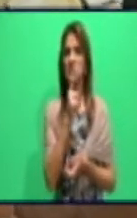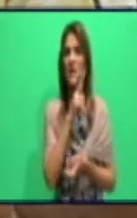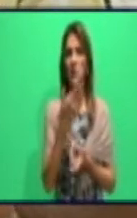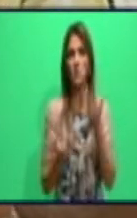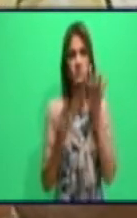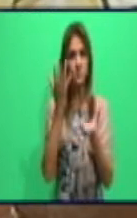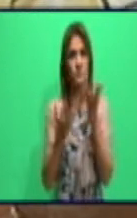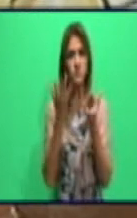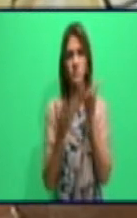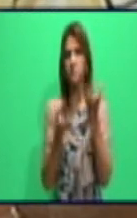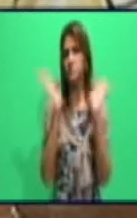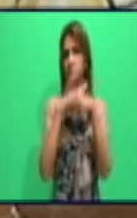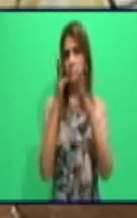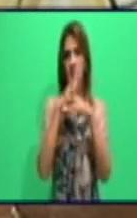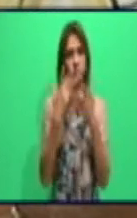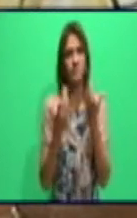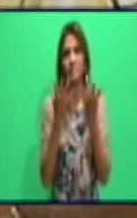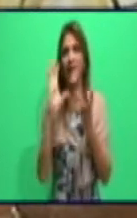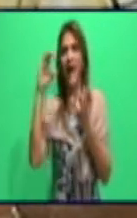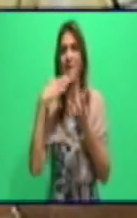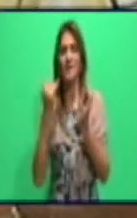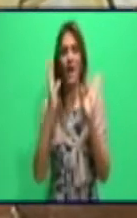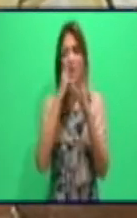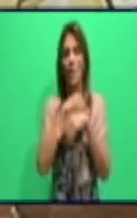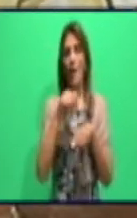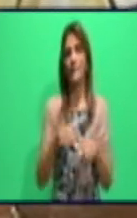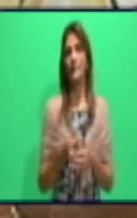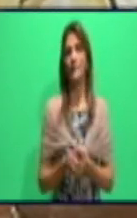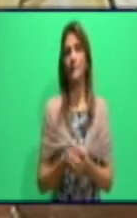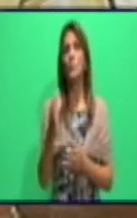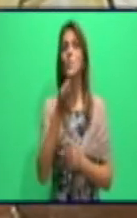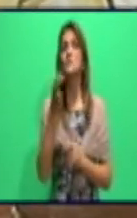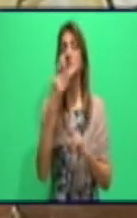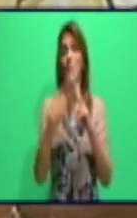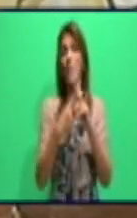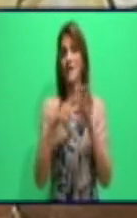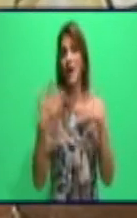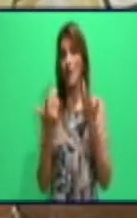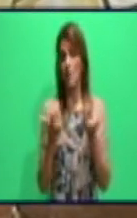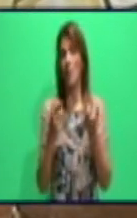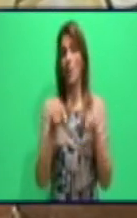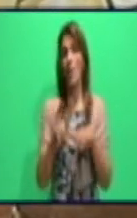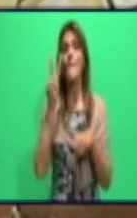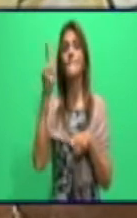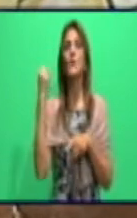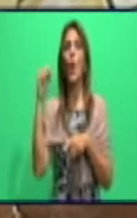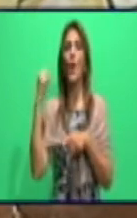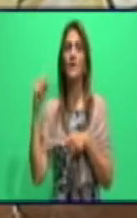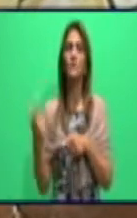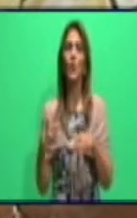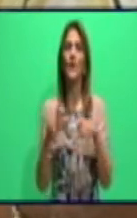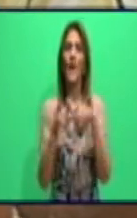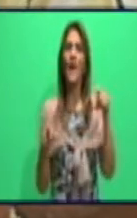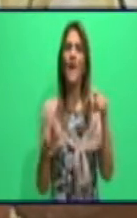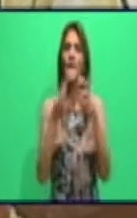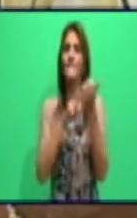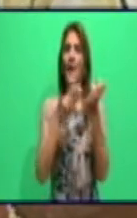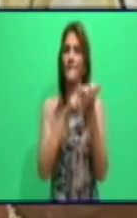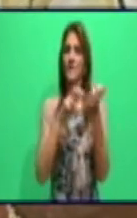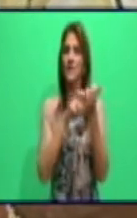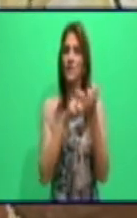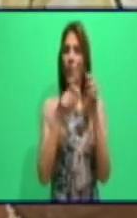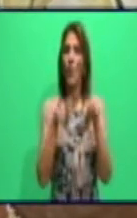municipio de bayamo en el sector no estatal la siguiente la siguiente violación es una venta ilegal de pepino para todo hablando